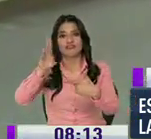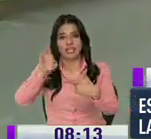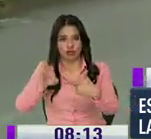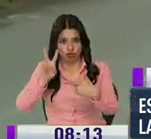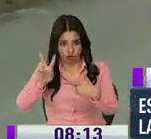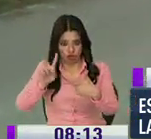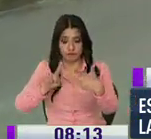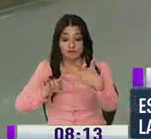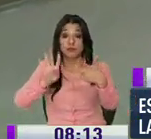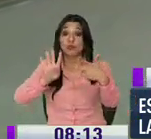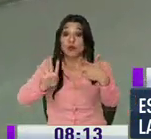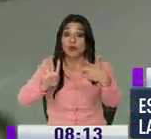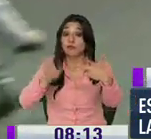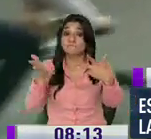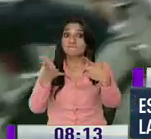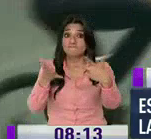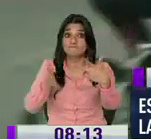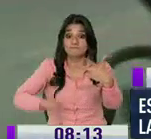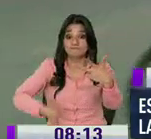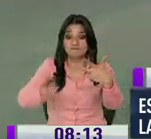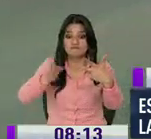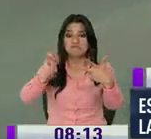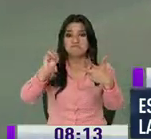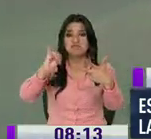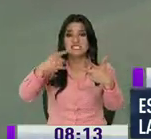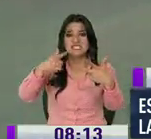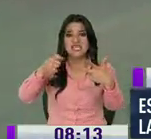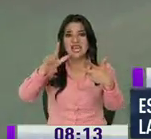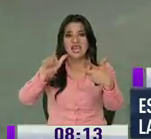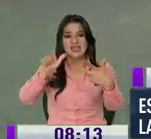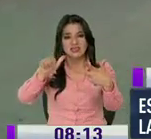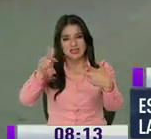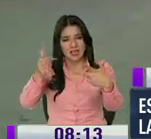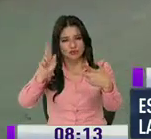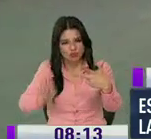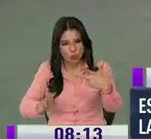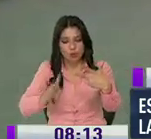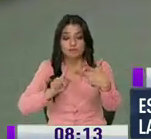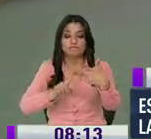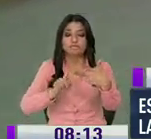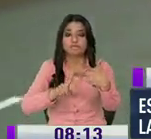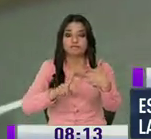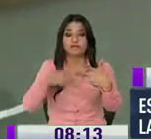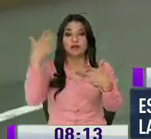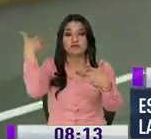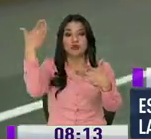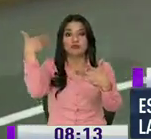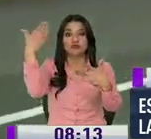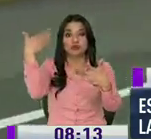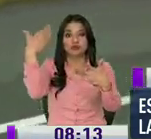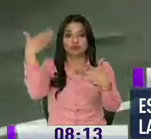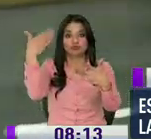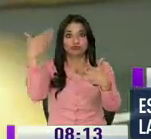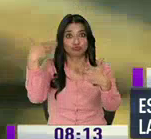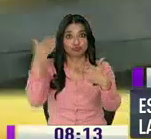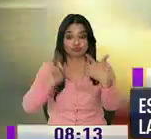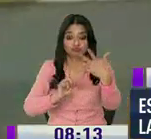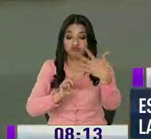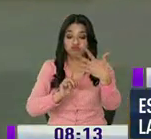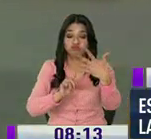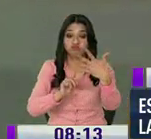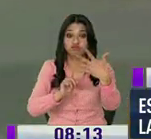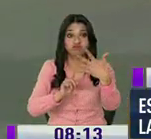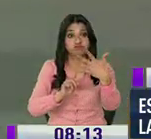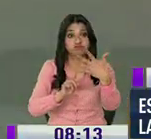día 4 tenemos en la calle Michelena, luego tenemos la Marta Roldós y tenemos también